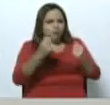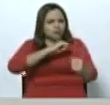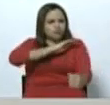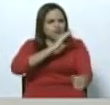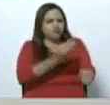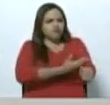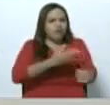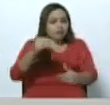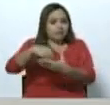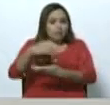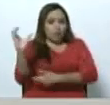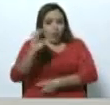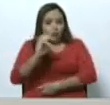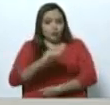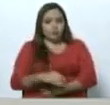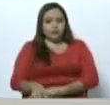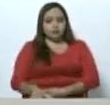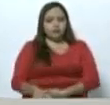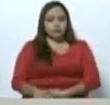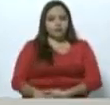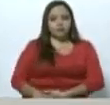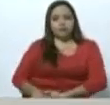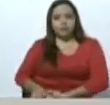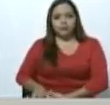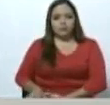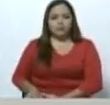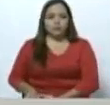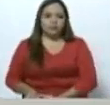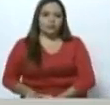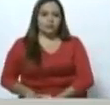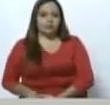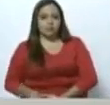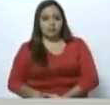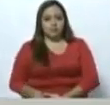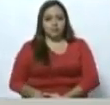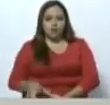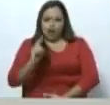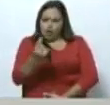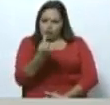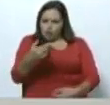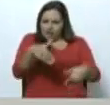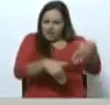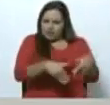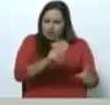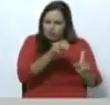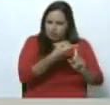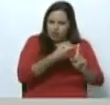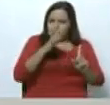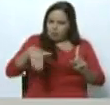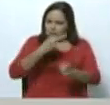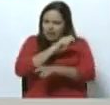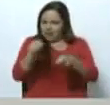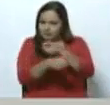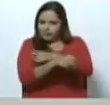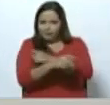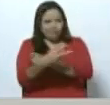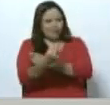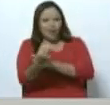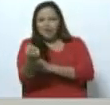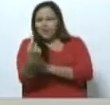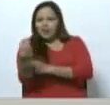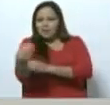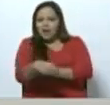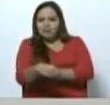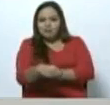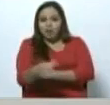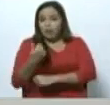Desplace. No es suficiente unas elecciones en Colombia para garantizar cambio. Gane quien